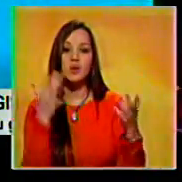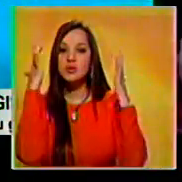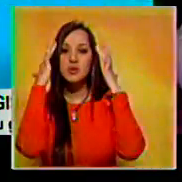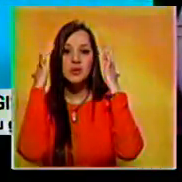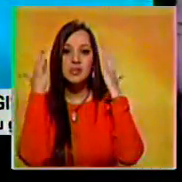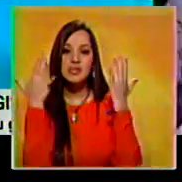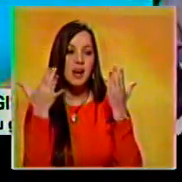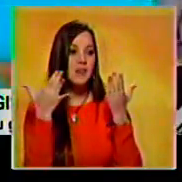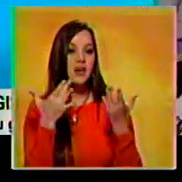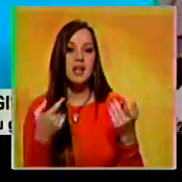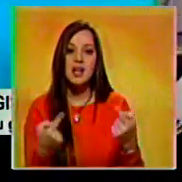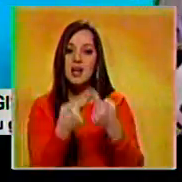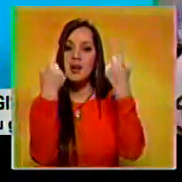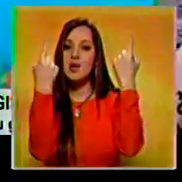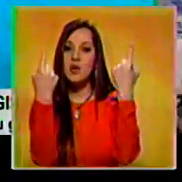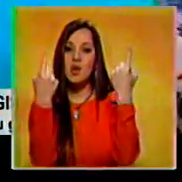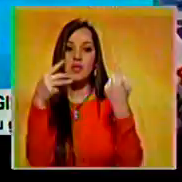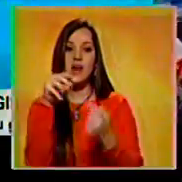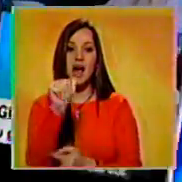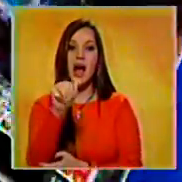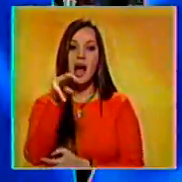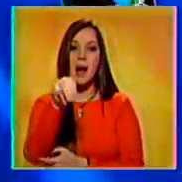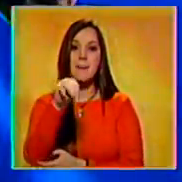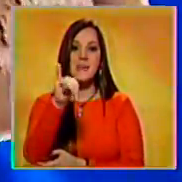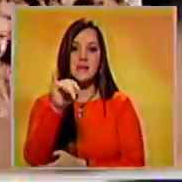atentado contra la AMIA.